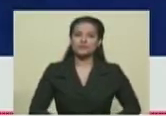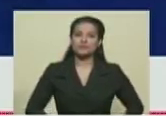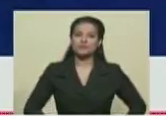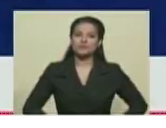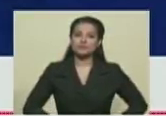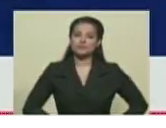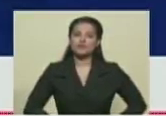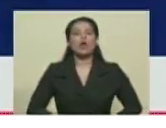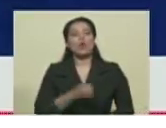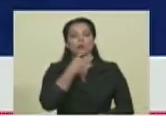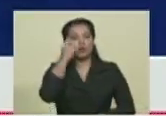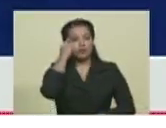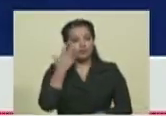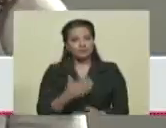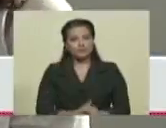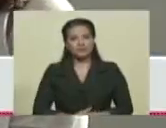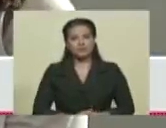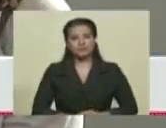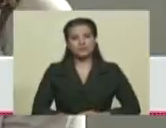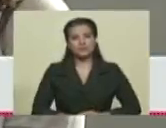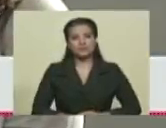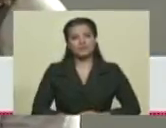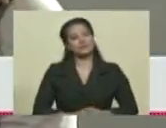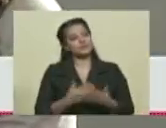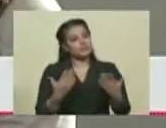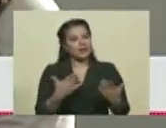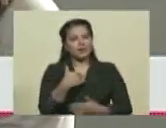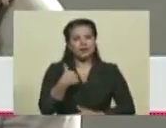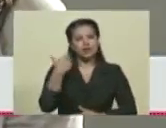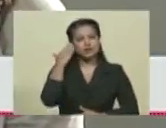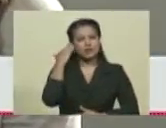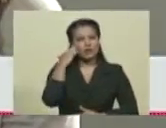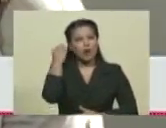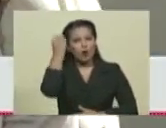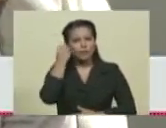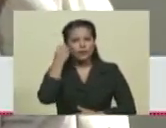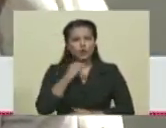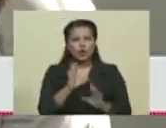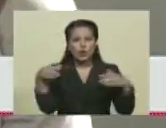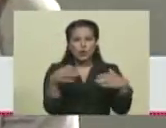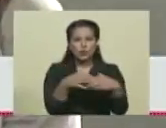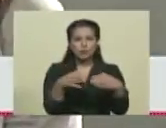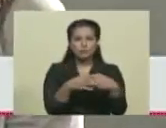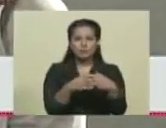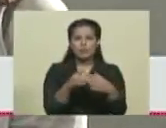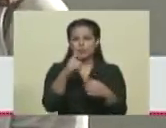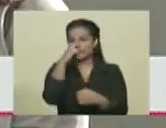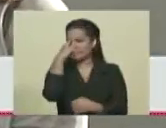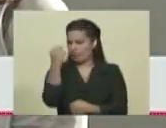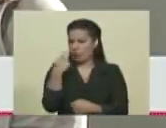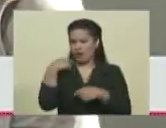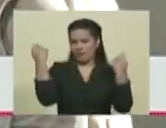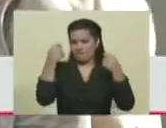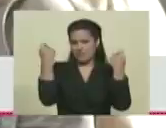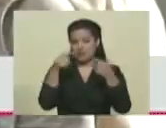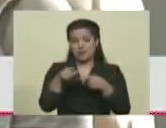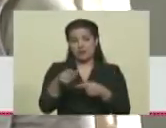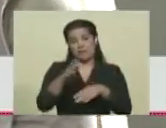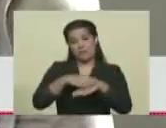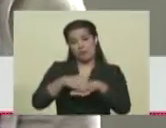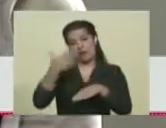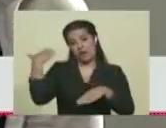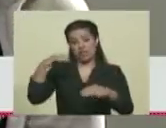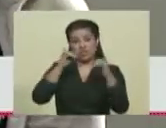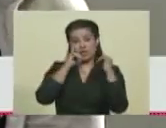Sí, buenos días, alcalde. ¿Cómo está, María Eugenia? Bien. Quisiera saber la postura del comando Zamora 200 respecto a una denuncia que hiciera el